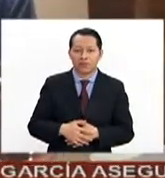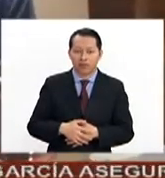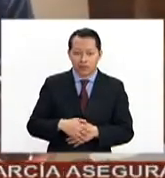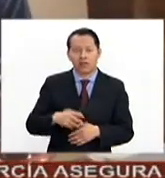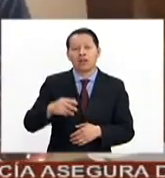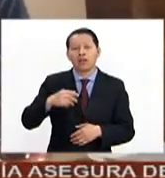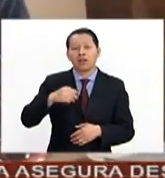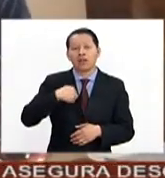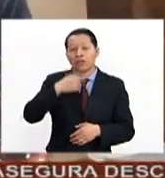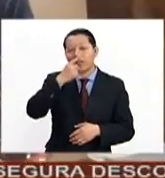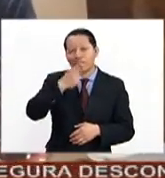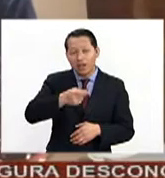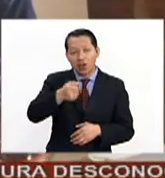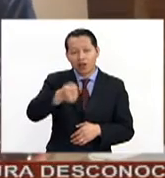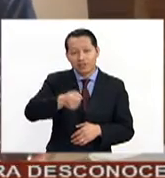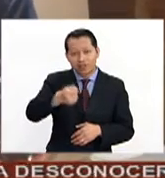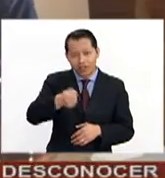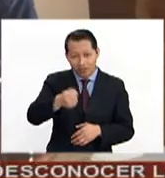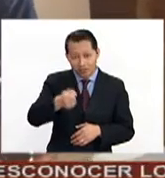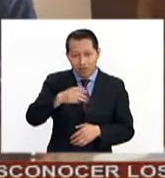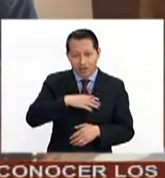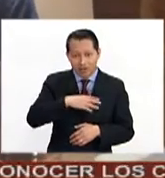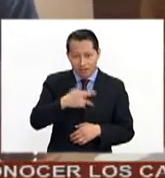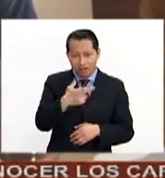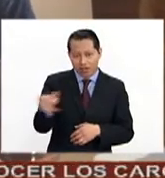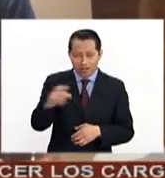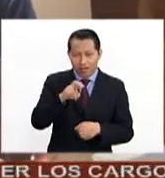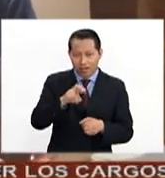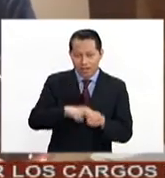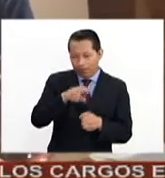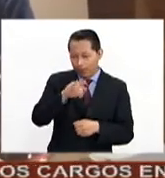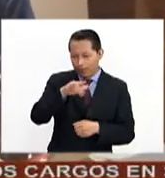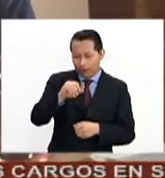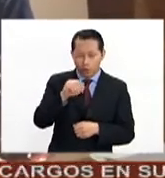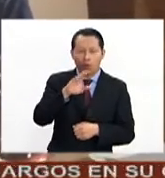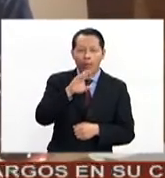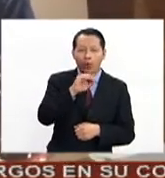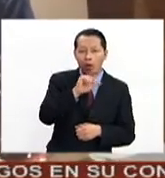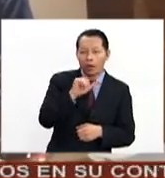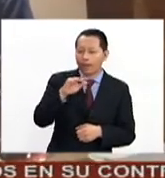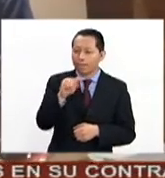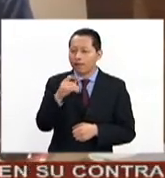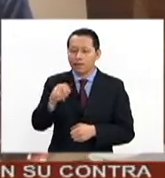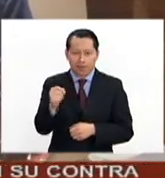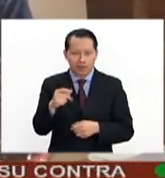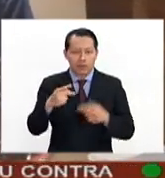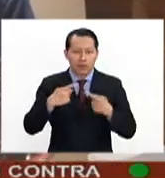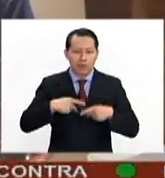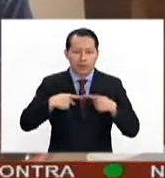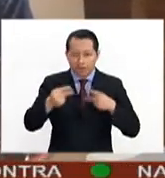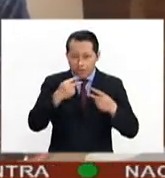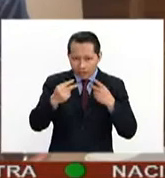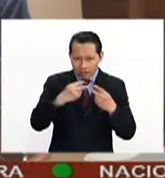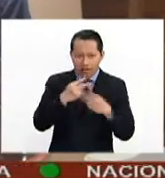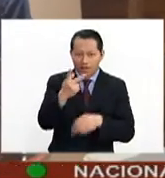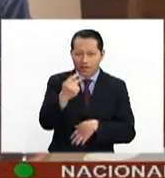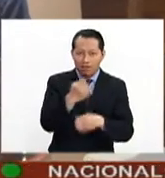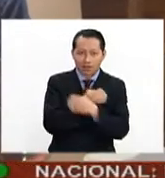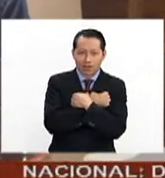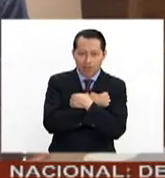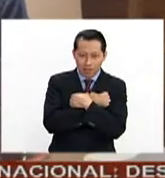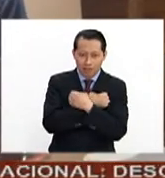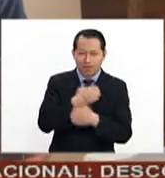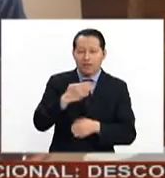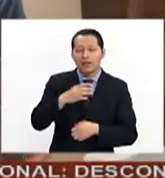Un saludo muy fuerte desde el restaurante de Boca Madre en Bilbao para todos los telespectadores que nos estáis viendo en televisión educativa.